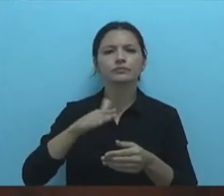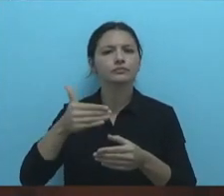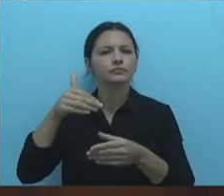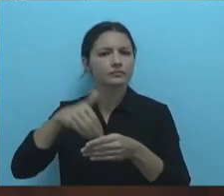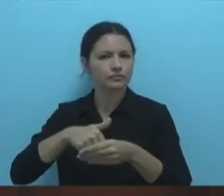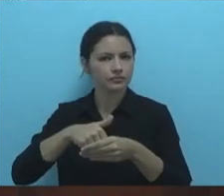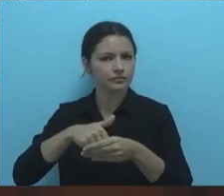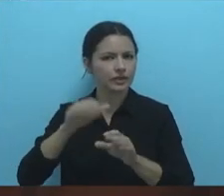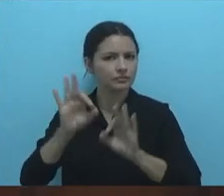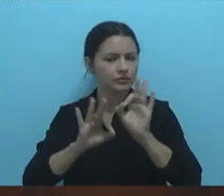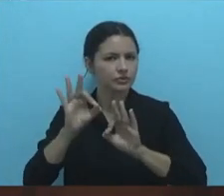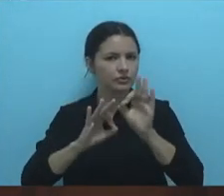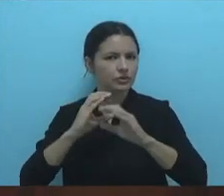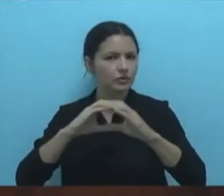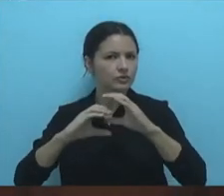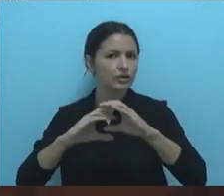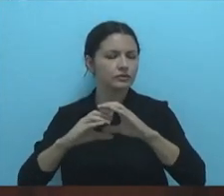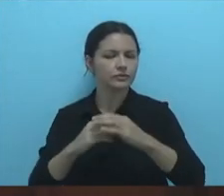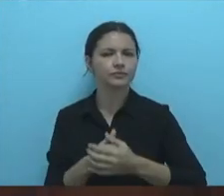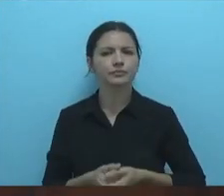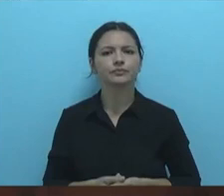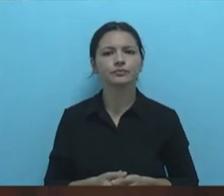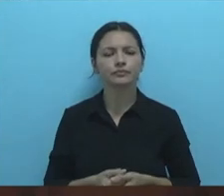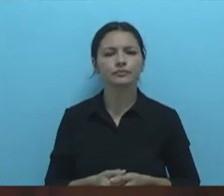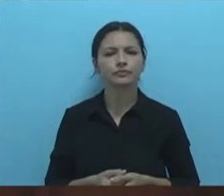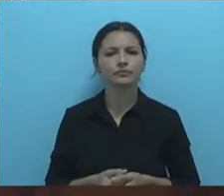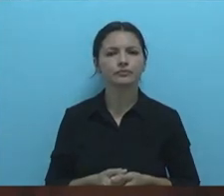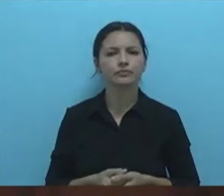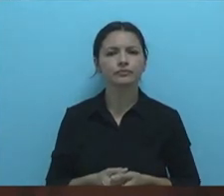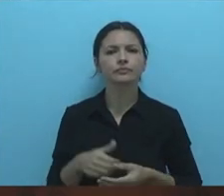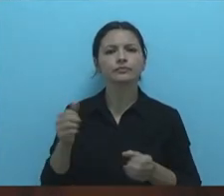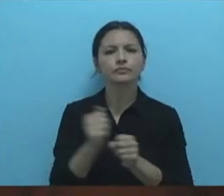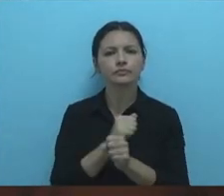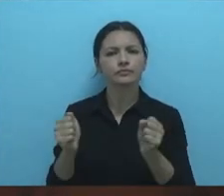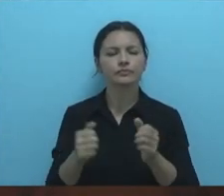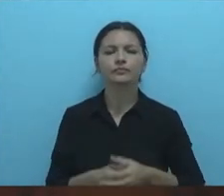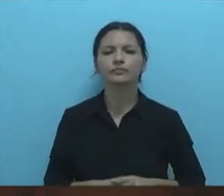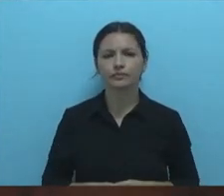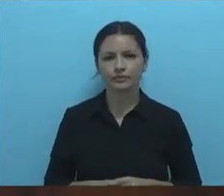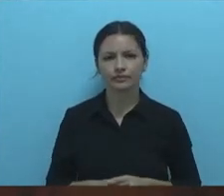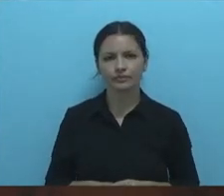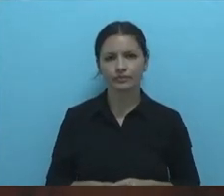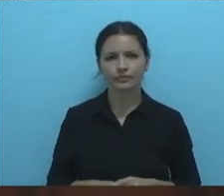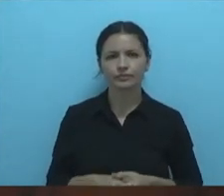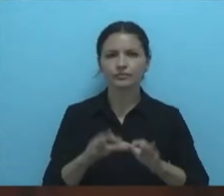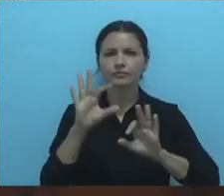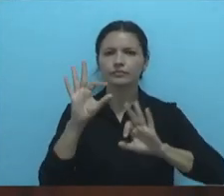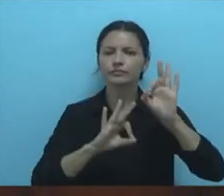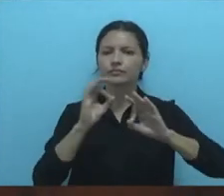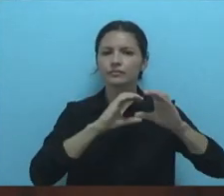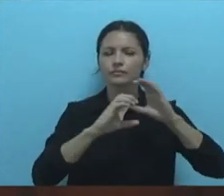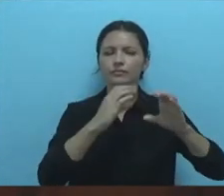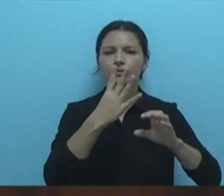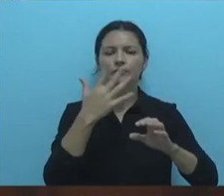a consideración el proyecto de comunicación a votación resulta aprobado proyecto de comunicación